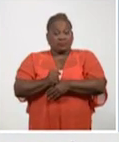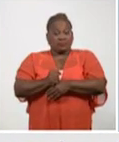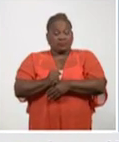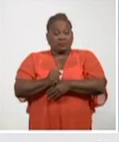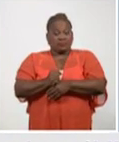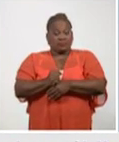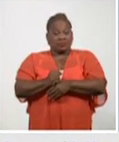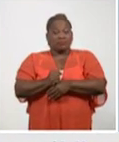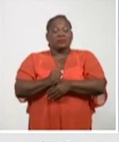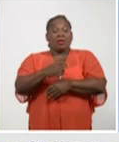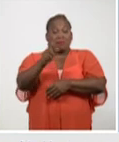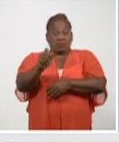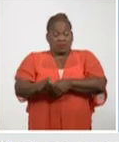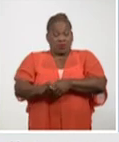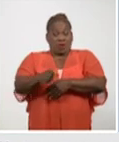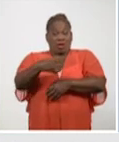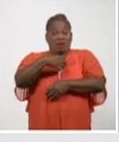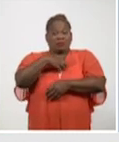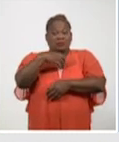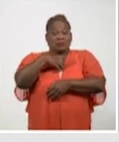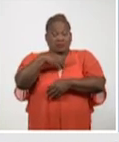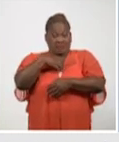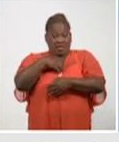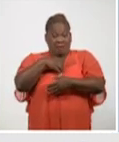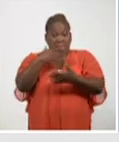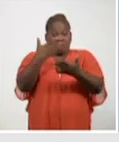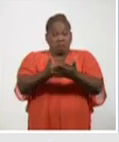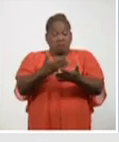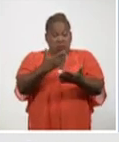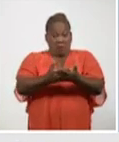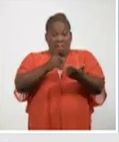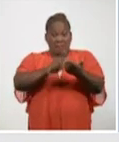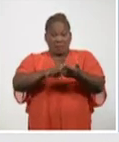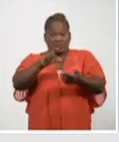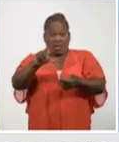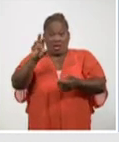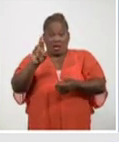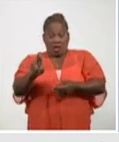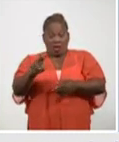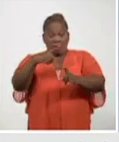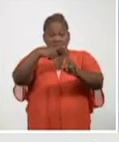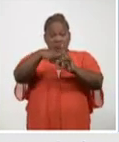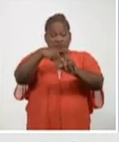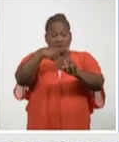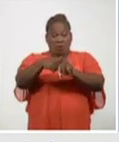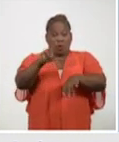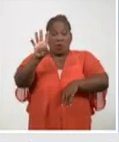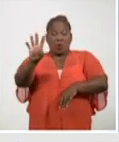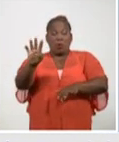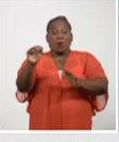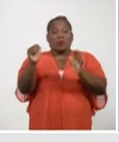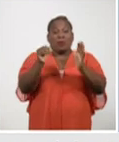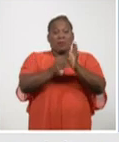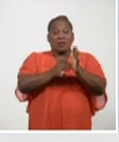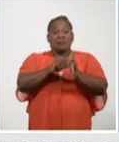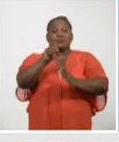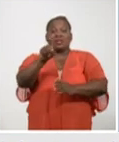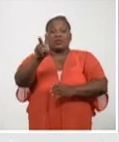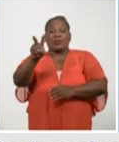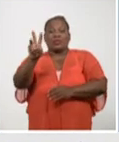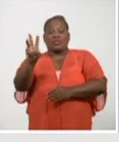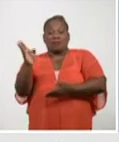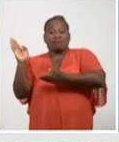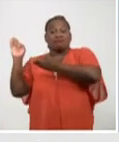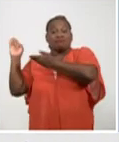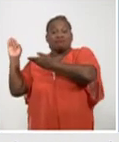que tienen una prueba de PCR positiva, pues 4.123. una